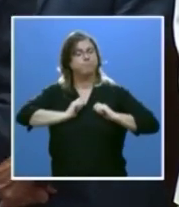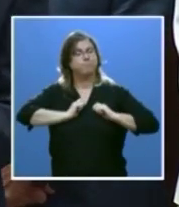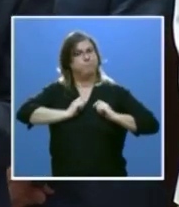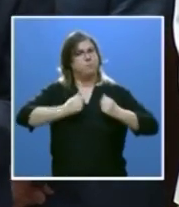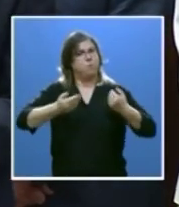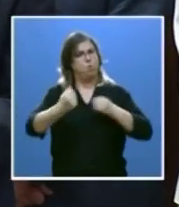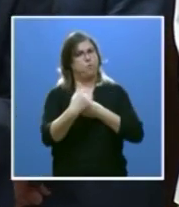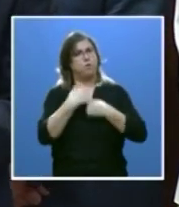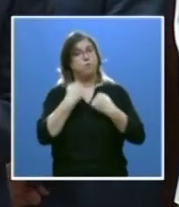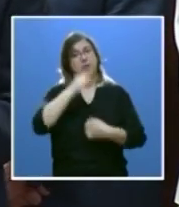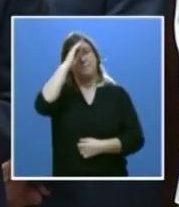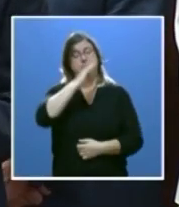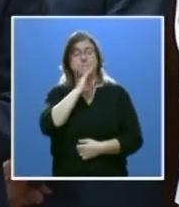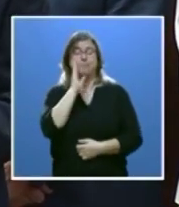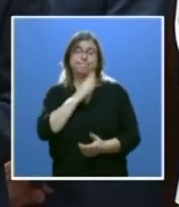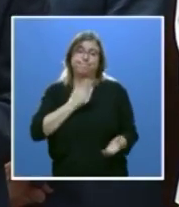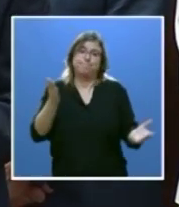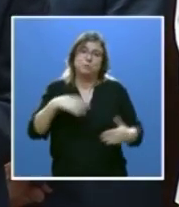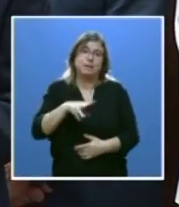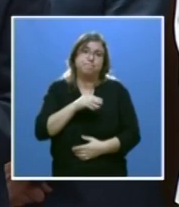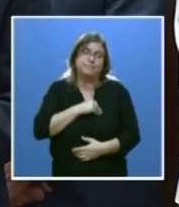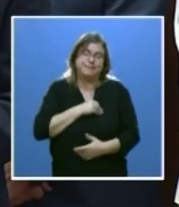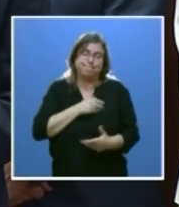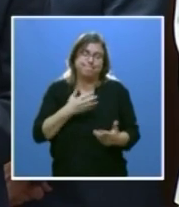padres, hoy no están aquí, desgraciadamente.